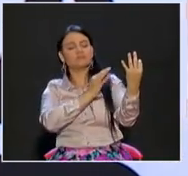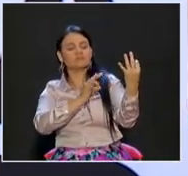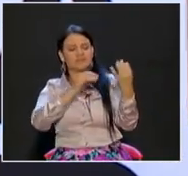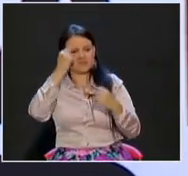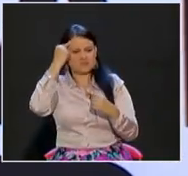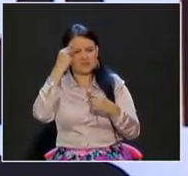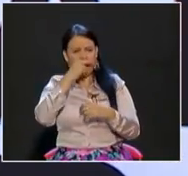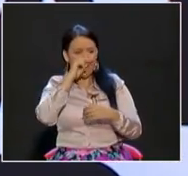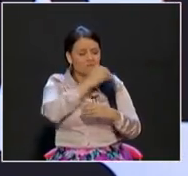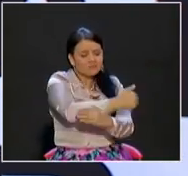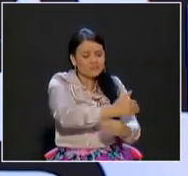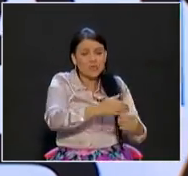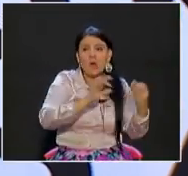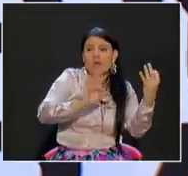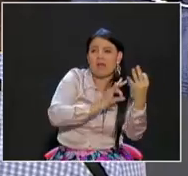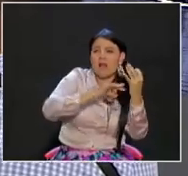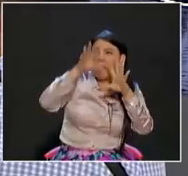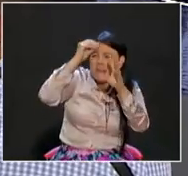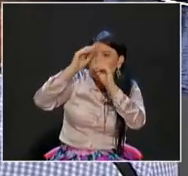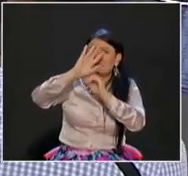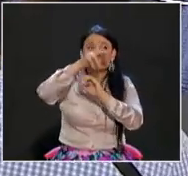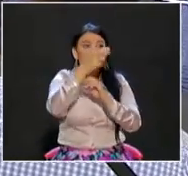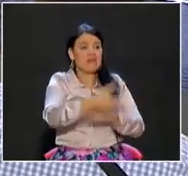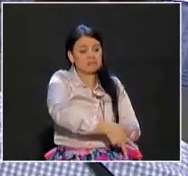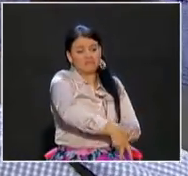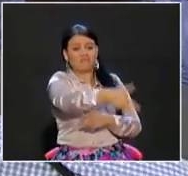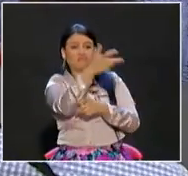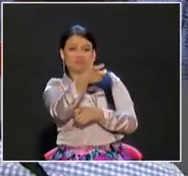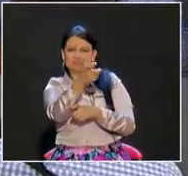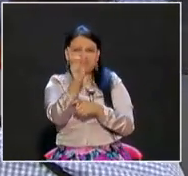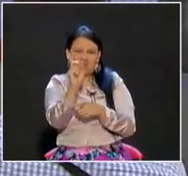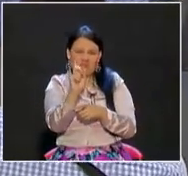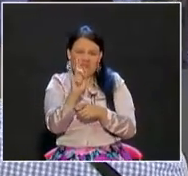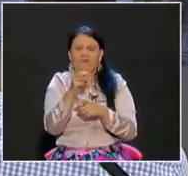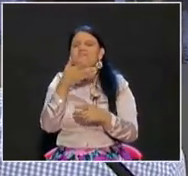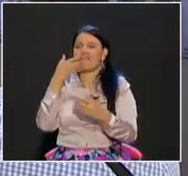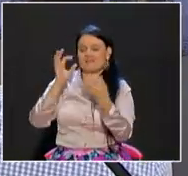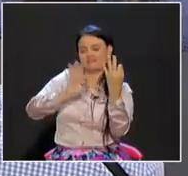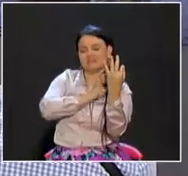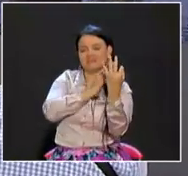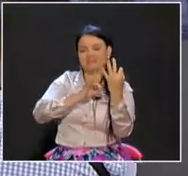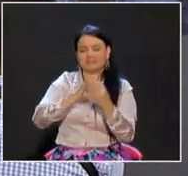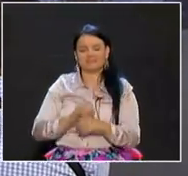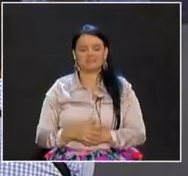empuña un arma candidato felipe palau